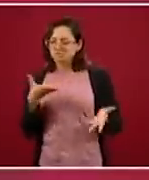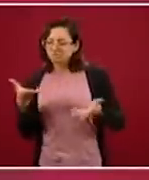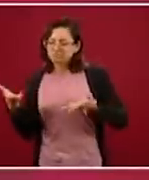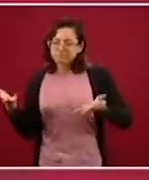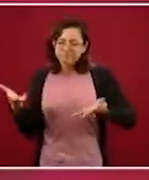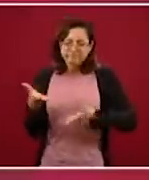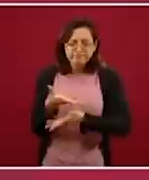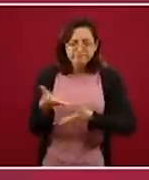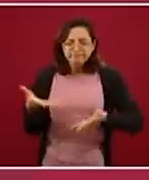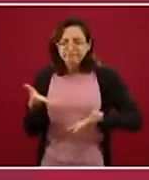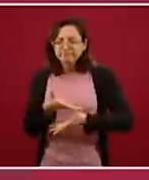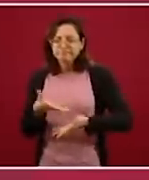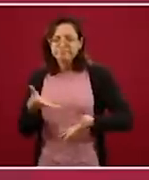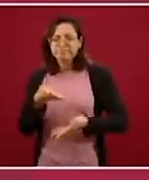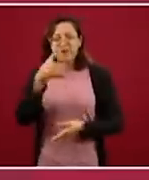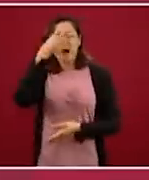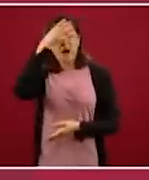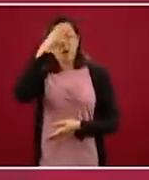y así surge